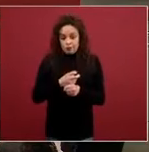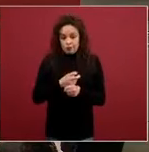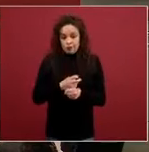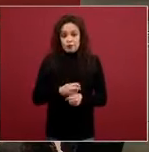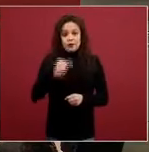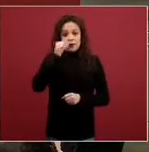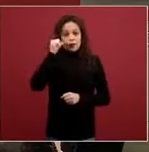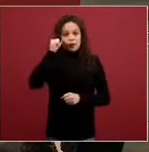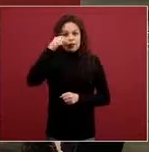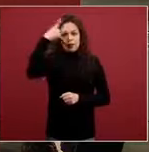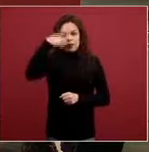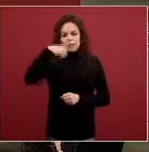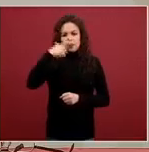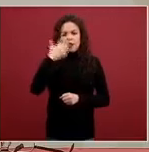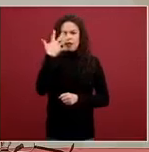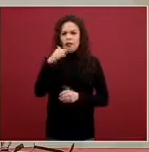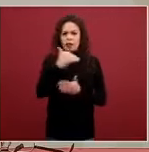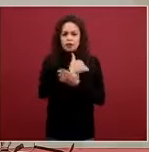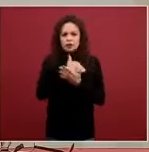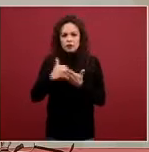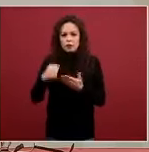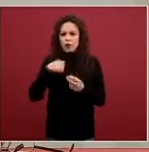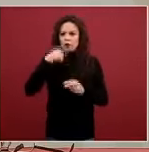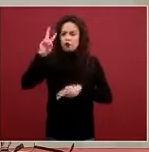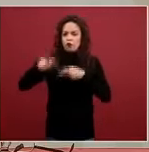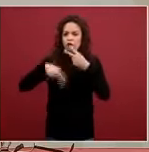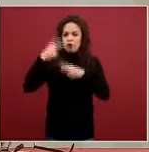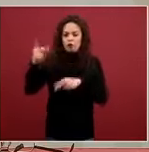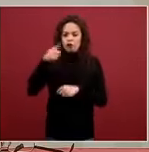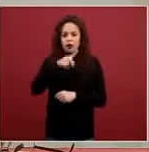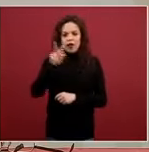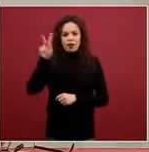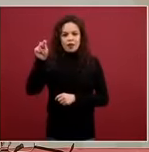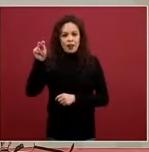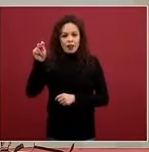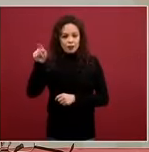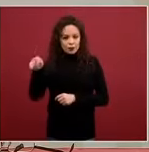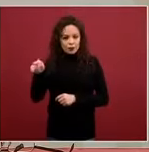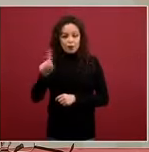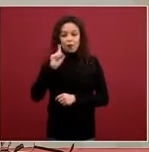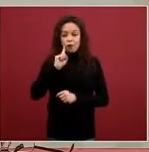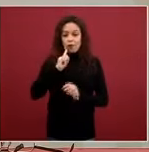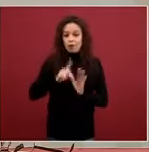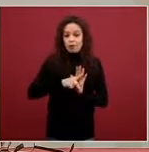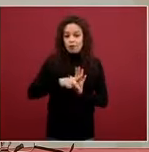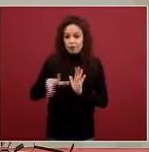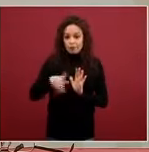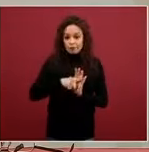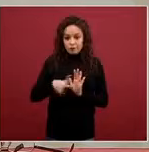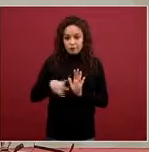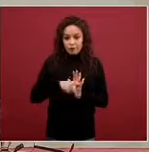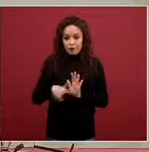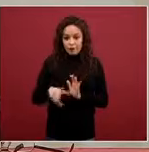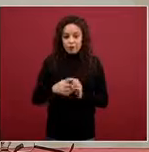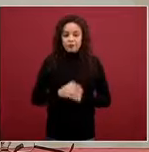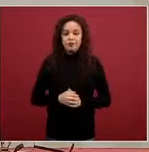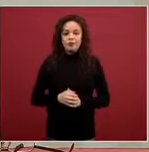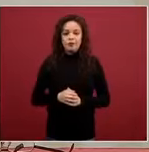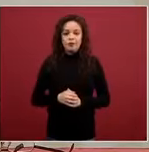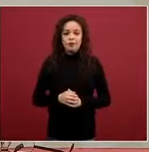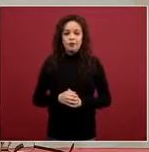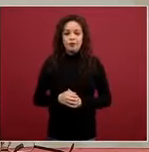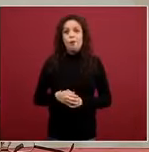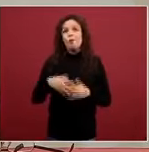anoche a las 10:30 estuve en un programa de televisión y la periodista estuve en 2, pero en uno en